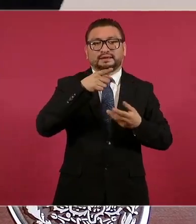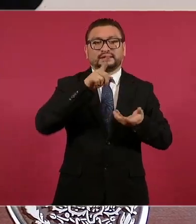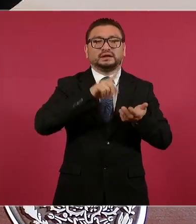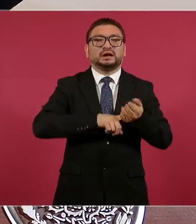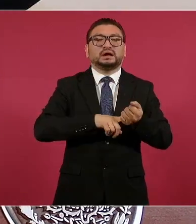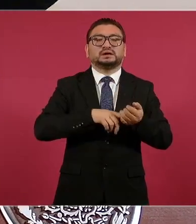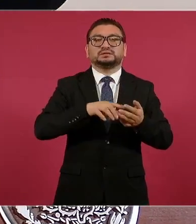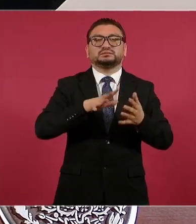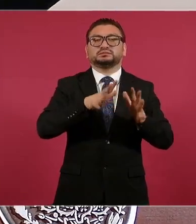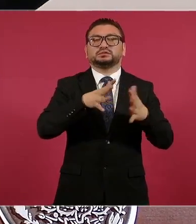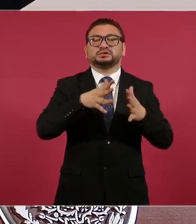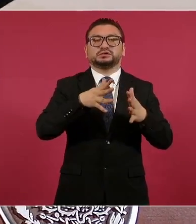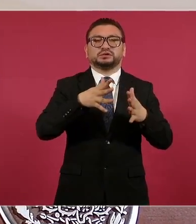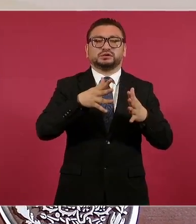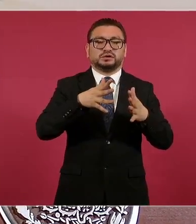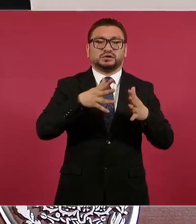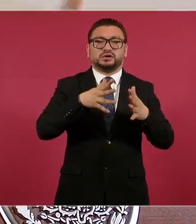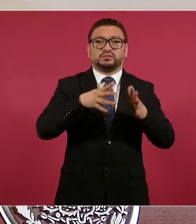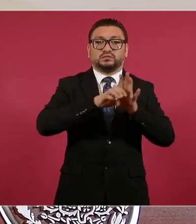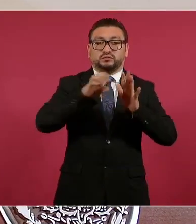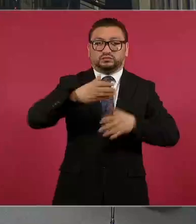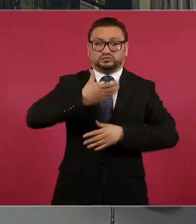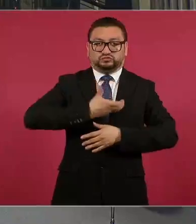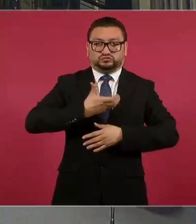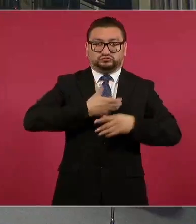como 6 veces el Zócalo,